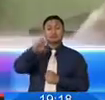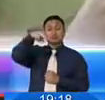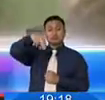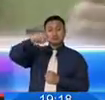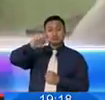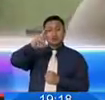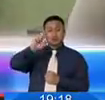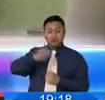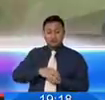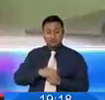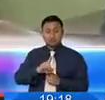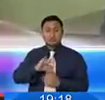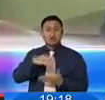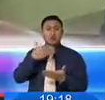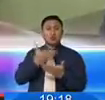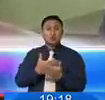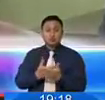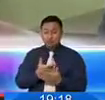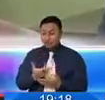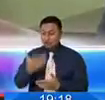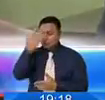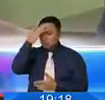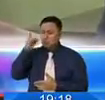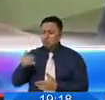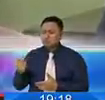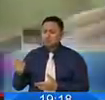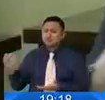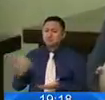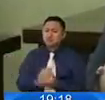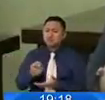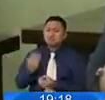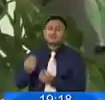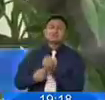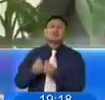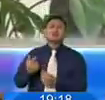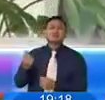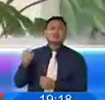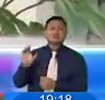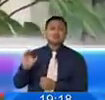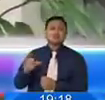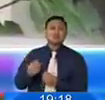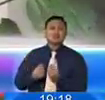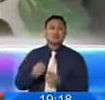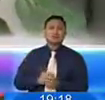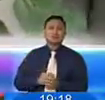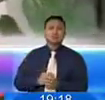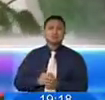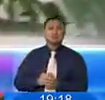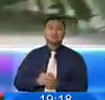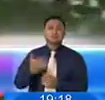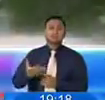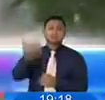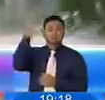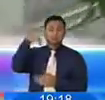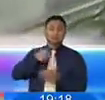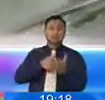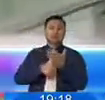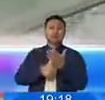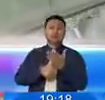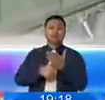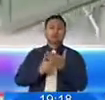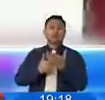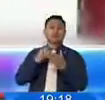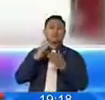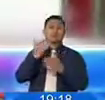ha justificado qué servicio está dando por la recaudación. Según manifestó días atrás el ministro de Comercio Exterior,